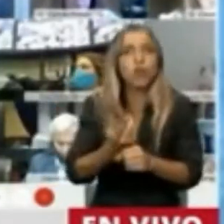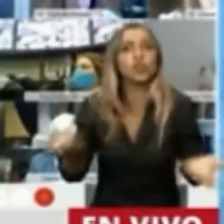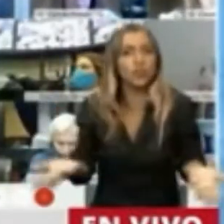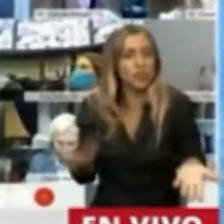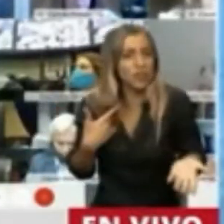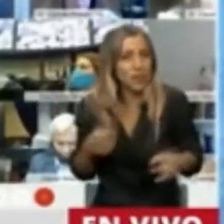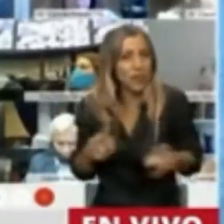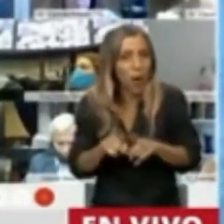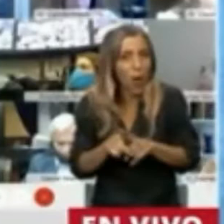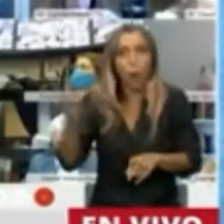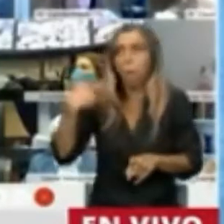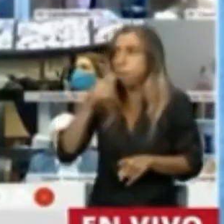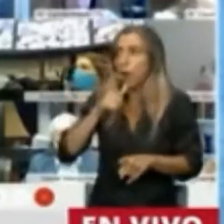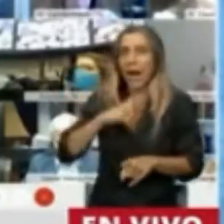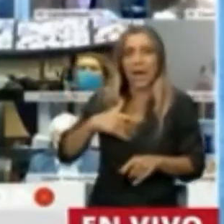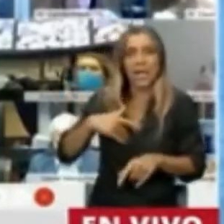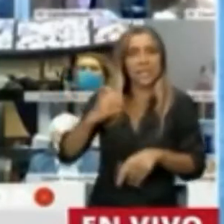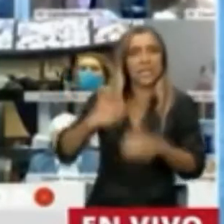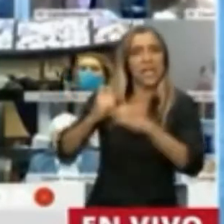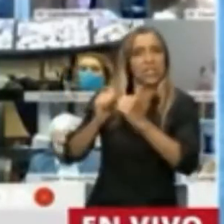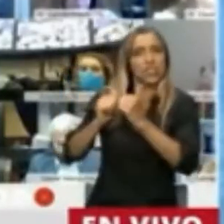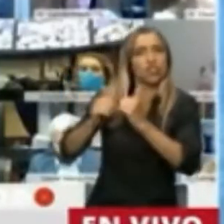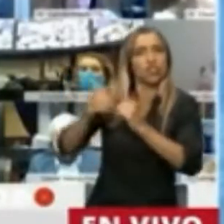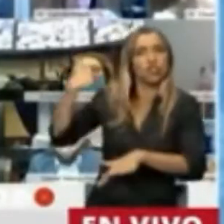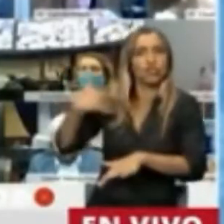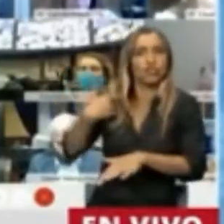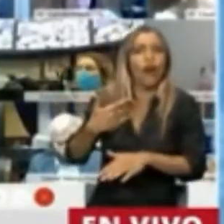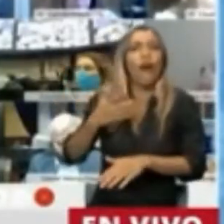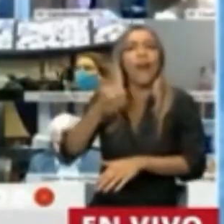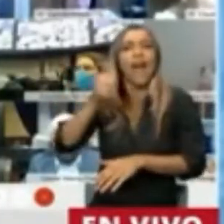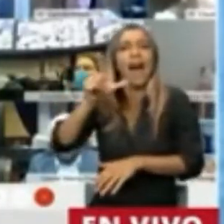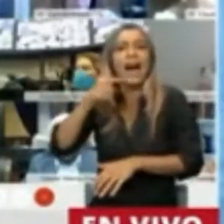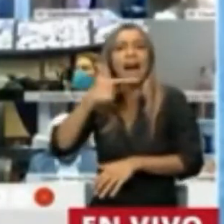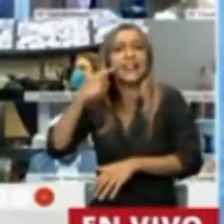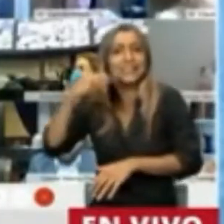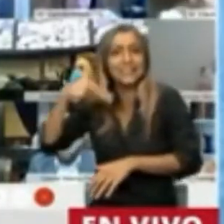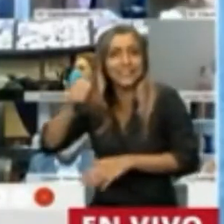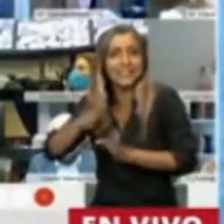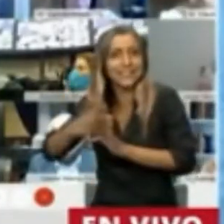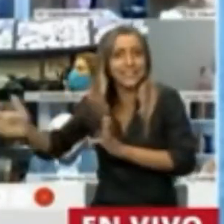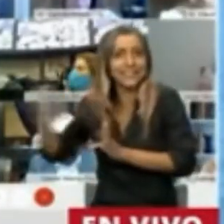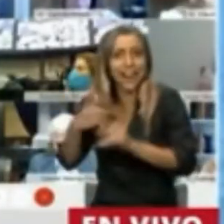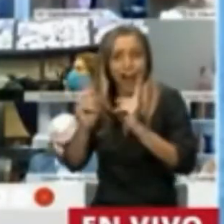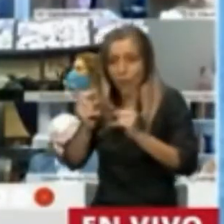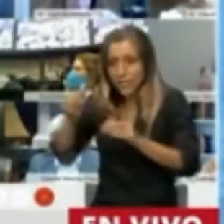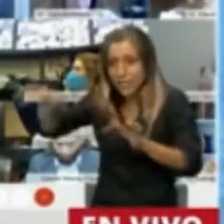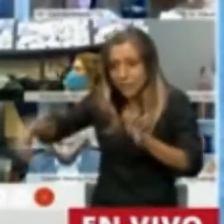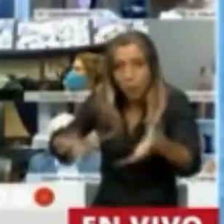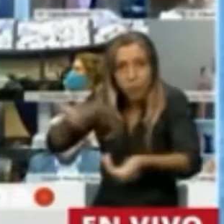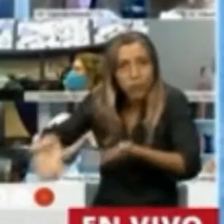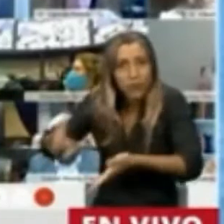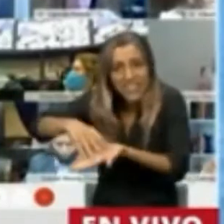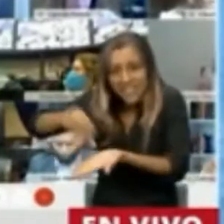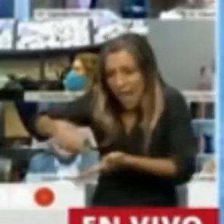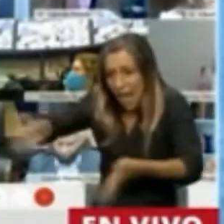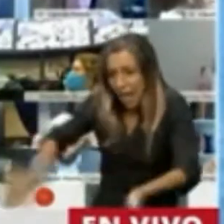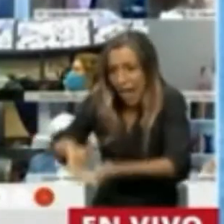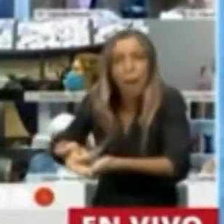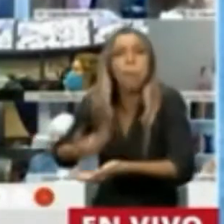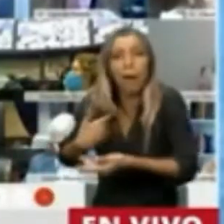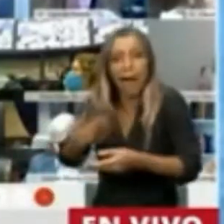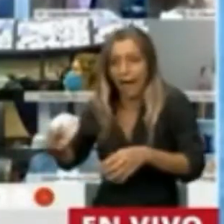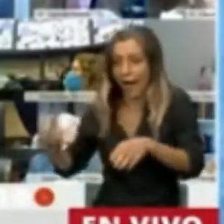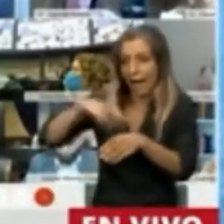atrás de Alsina, ¿no? Casi 150 años después haciendo lo mismo nosotros. Gente